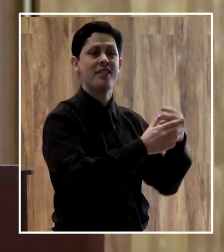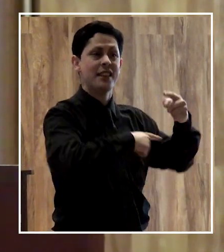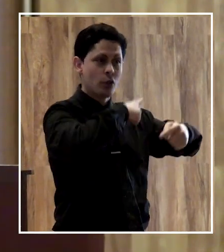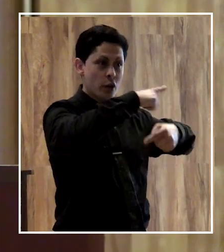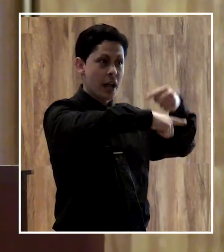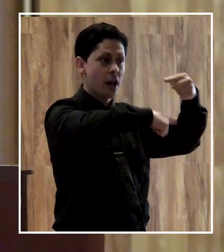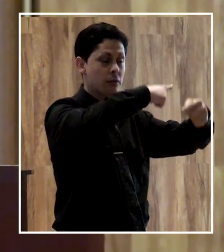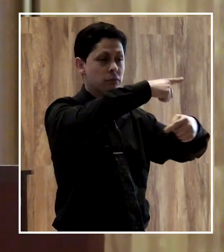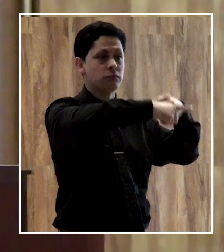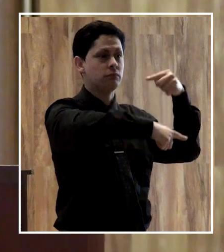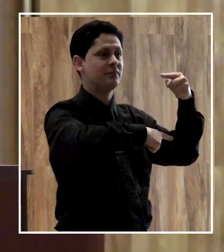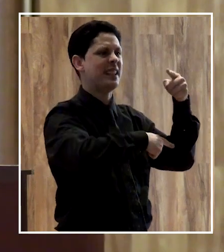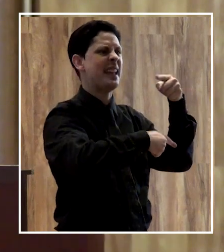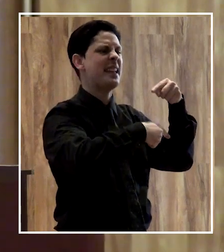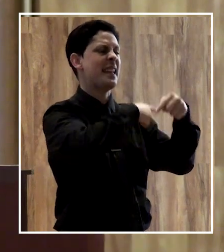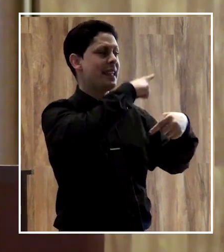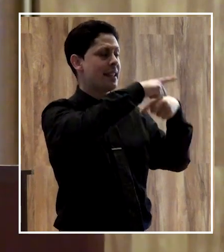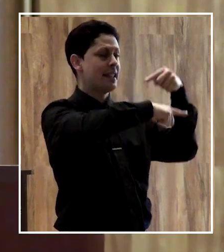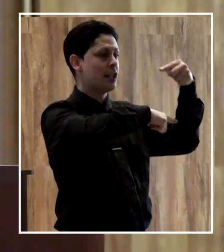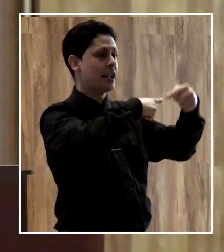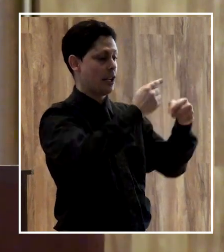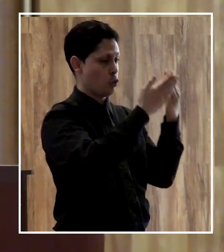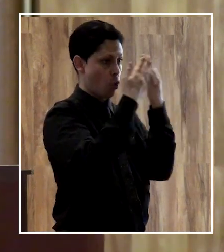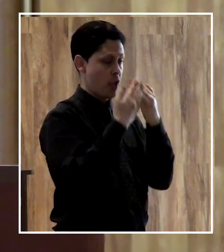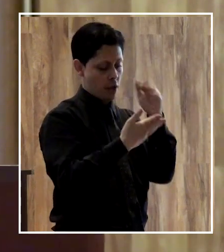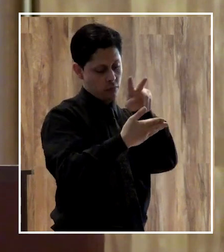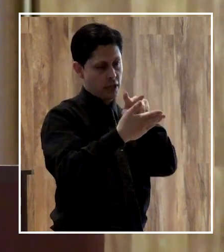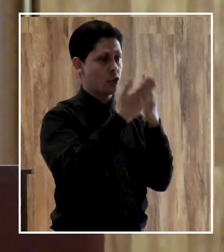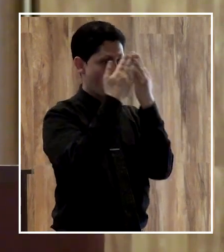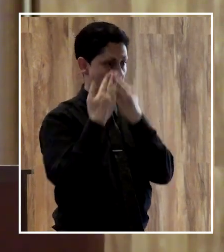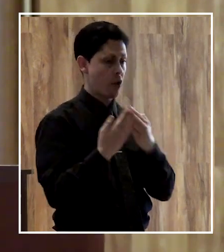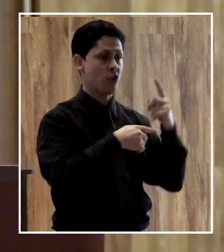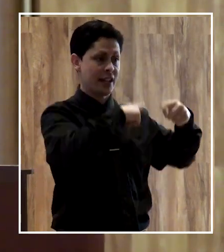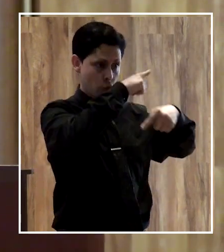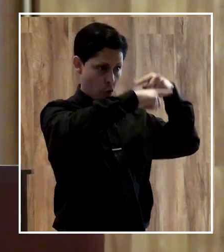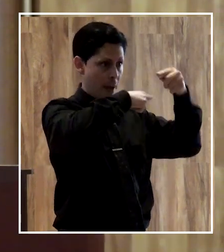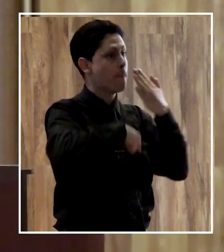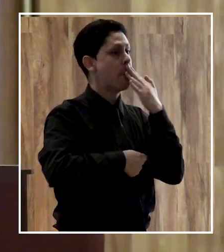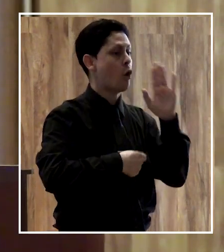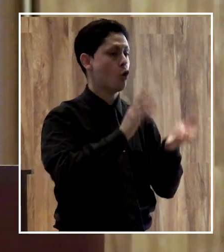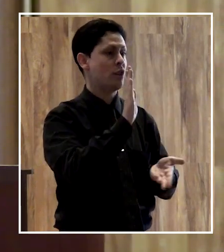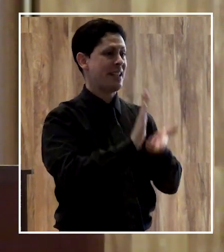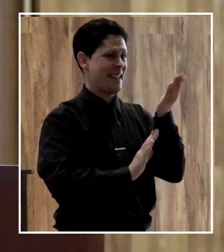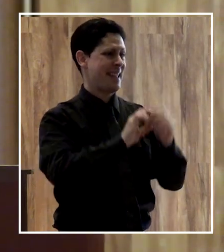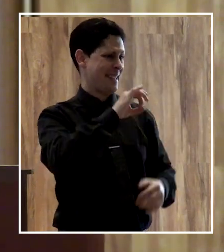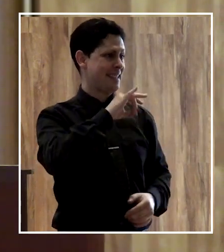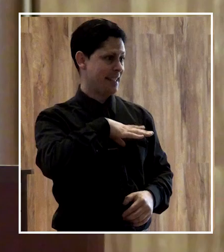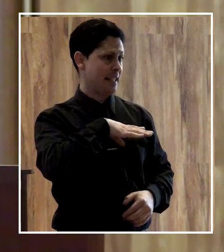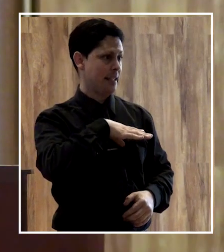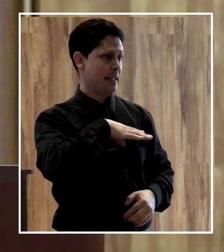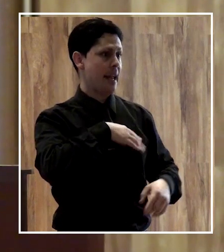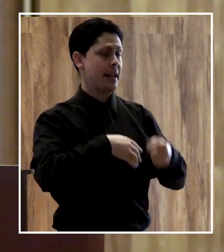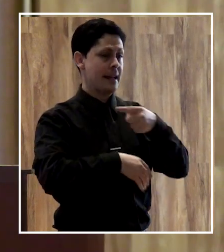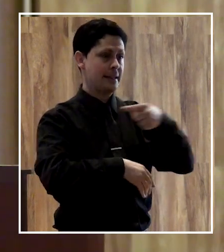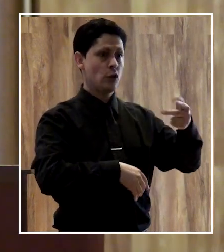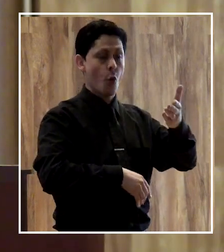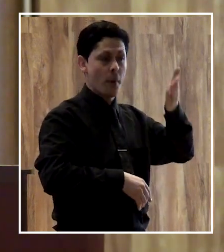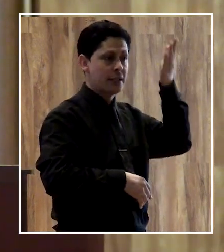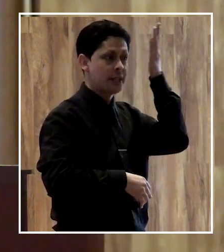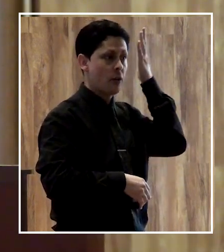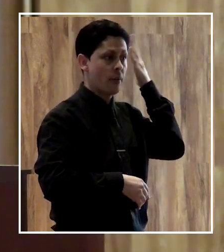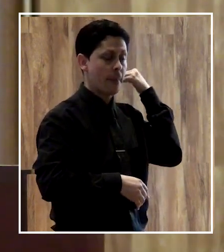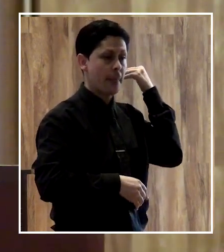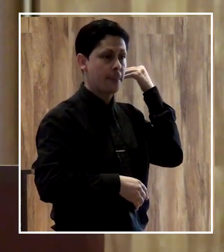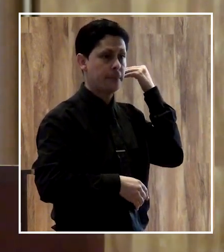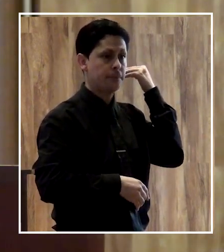nutrieron en aquellos años, que eran los mejores historiadores que había en el Chile del siglo pasado y que estaban